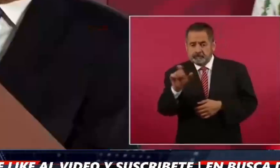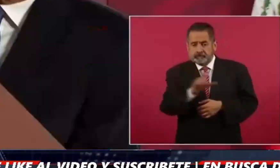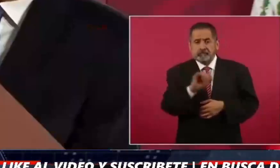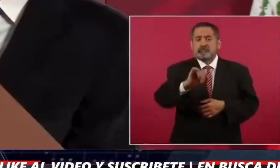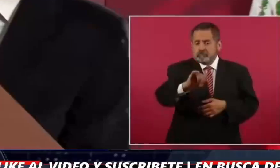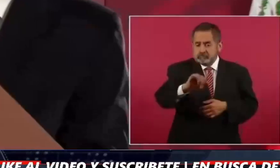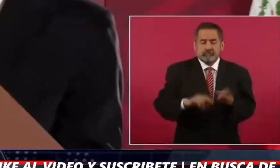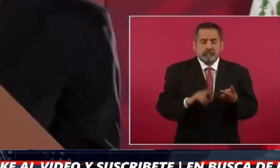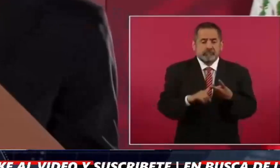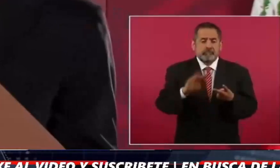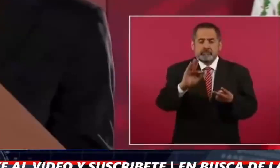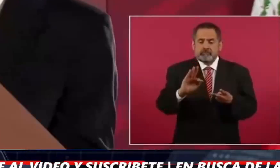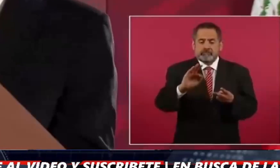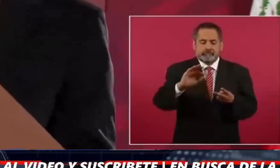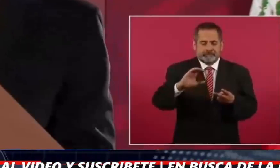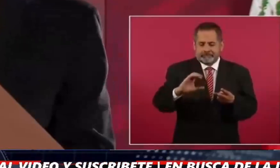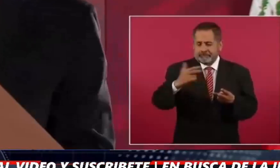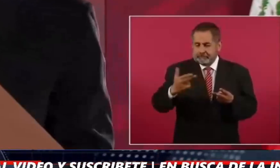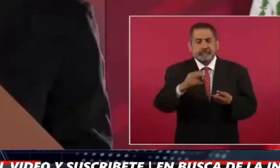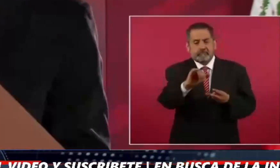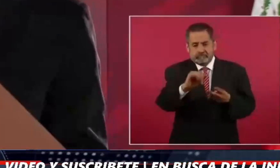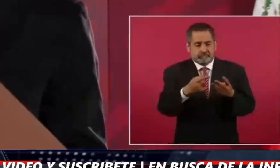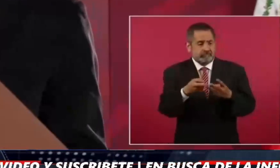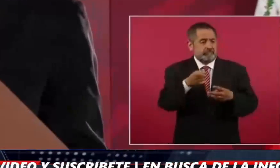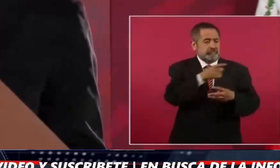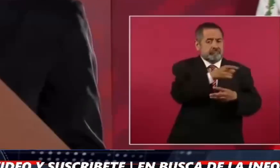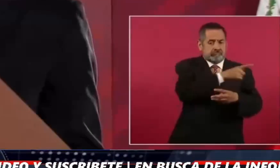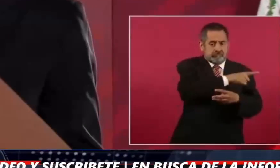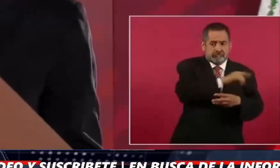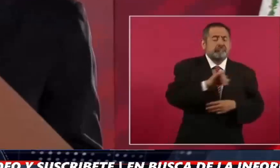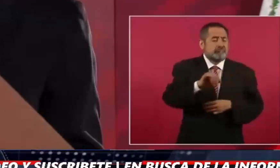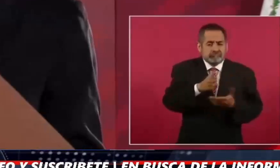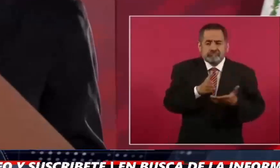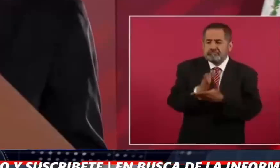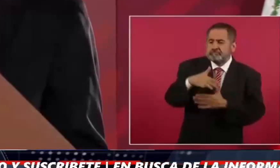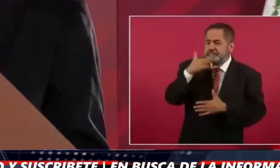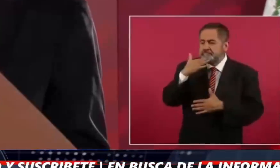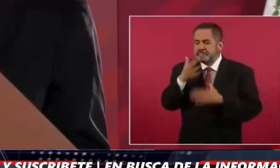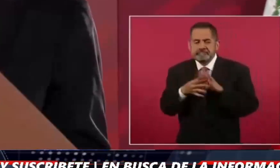y como lo hizo Calderón y como lo hicieron otros en el fraude.